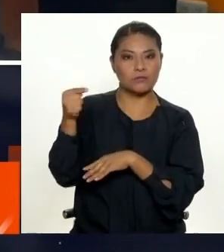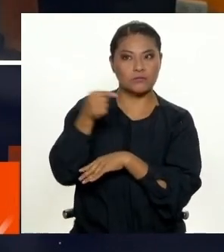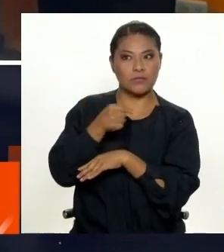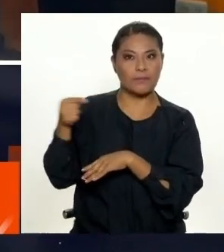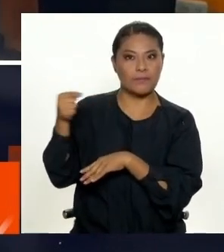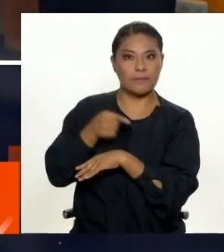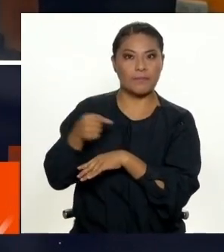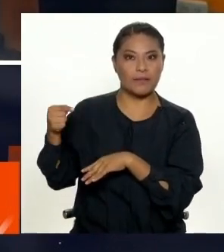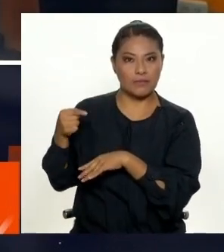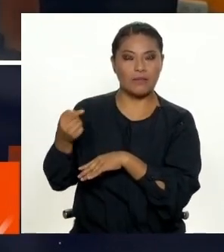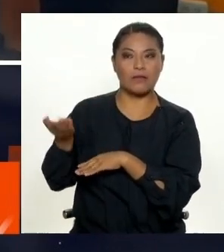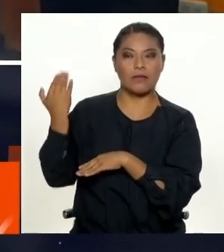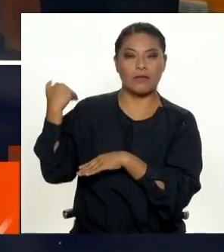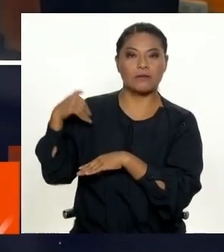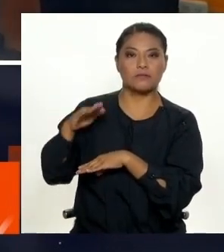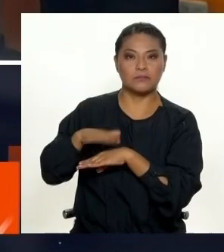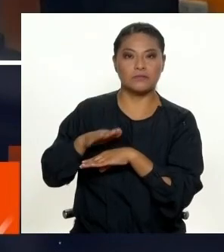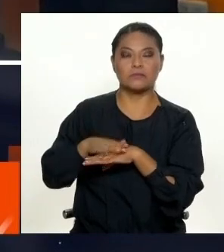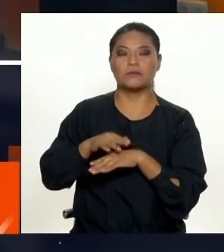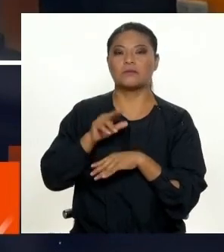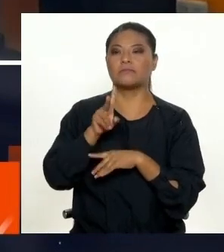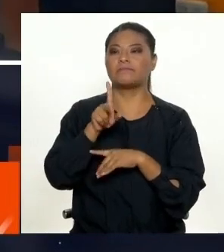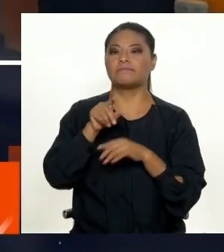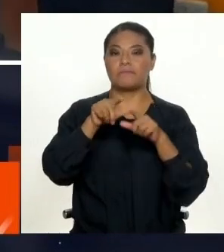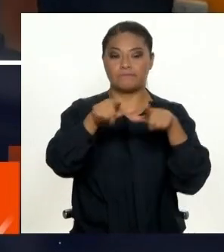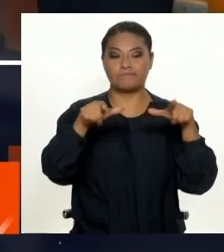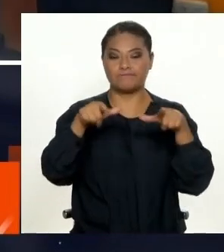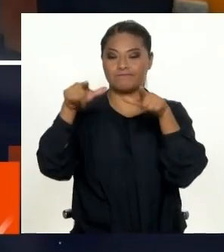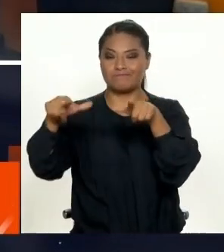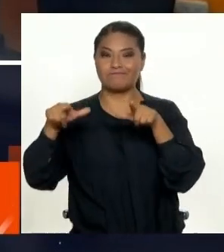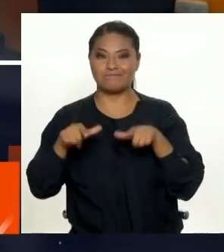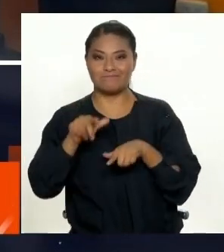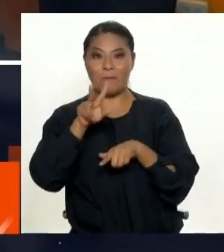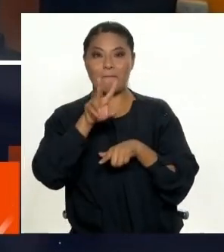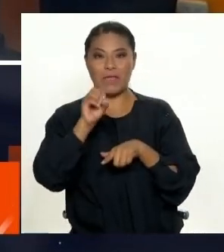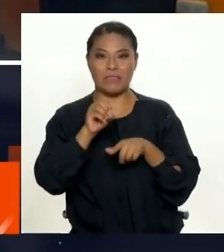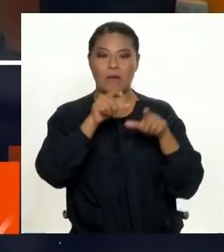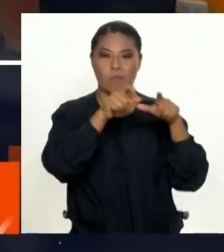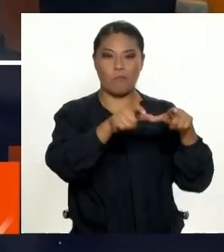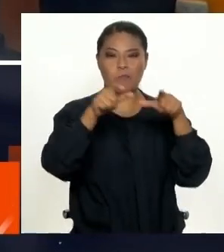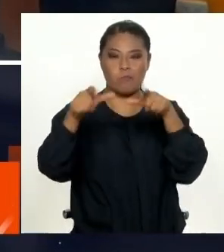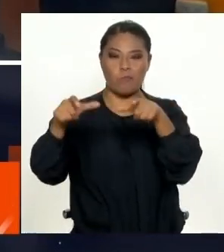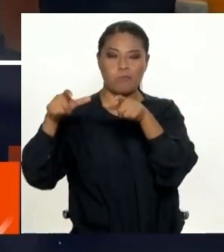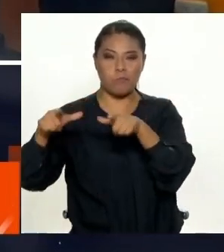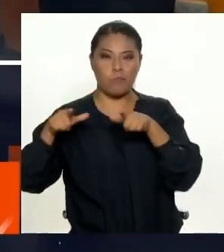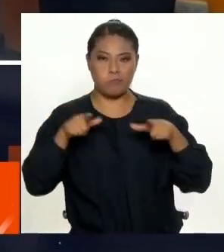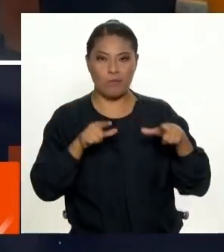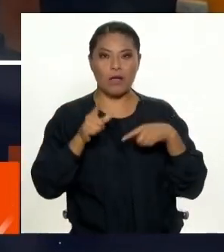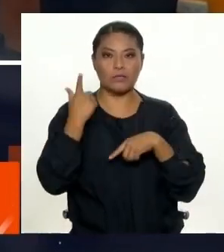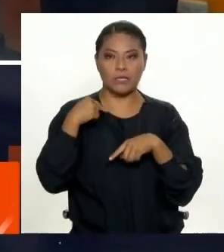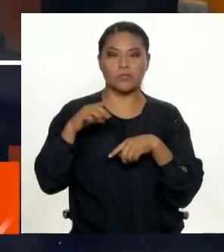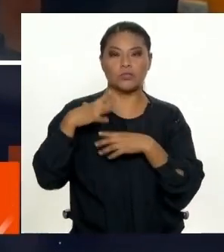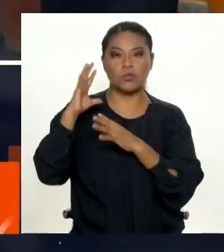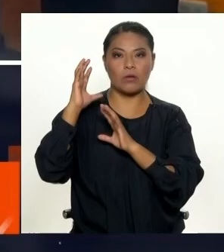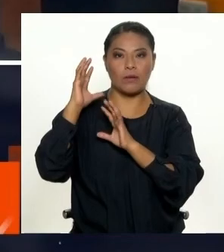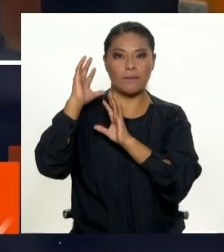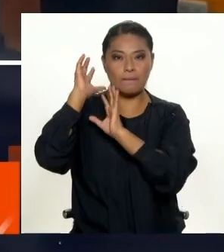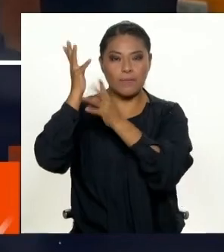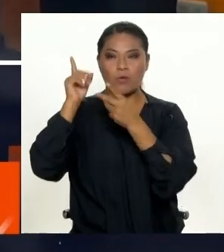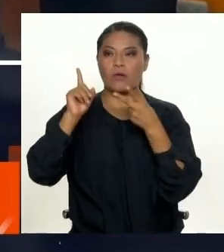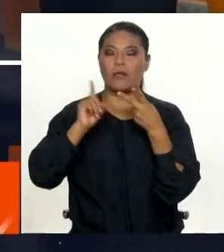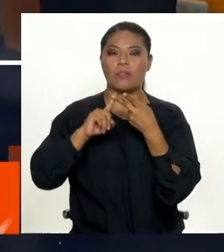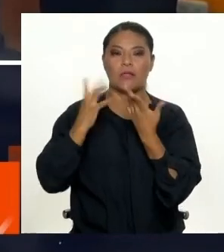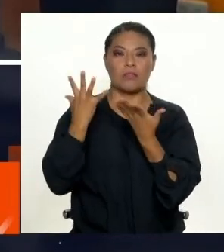visitado más de 20 establecimientos, tanto de Piura como de Lambayeque, con el objetivo de verificar, uno, si es que